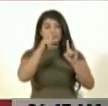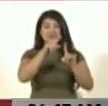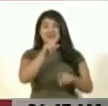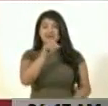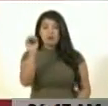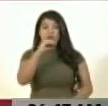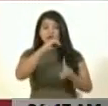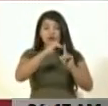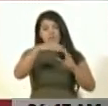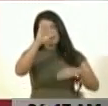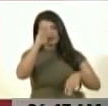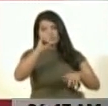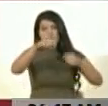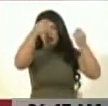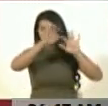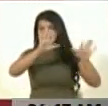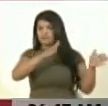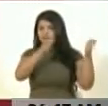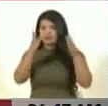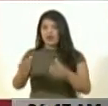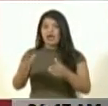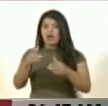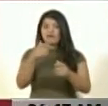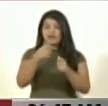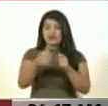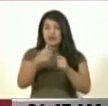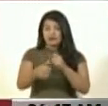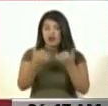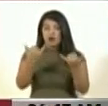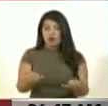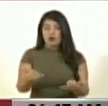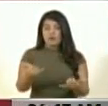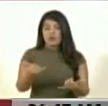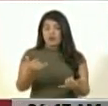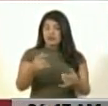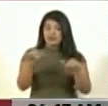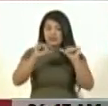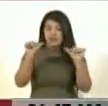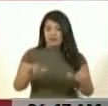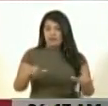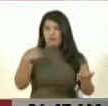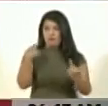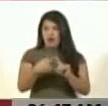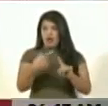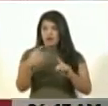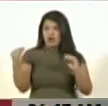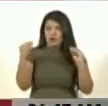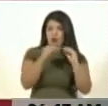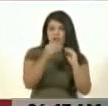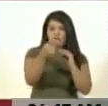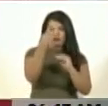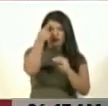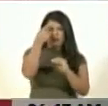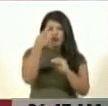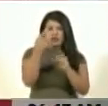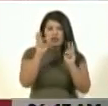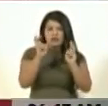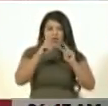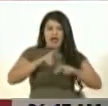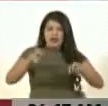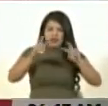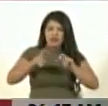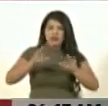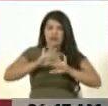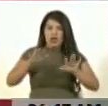de los billetes de 100 que están en circulación. Por lo tanto, dentro del esquema y de acuerdo al análisis que vaya